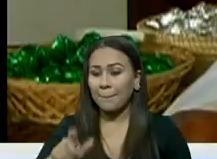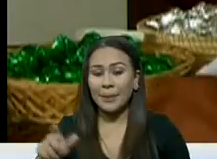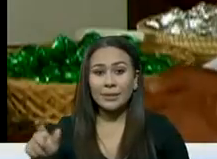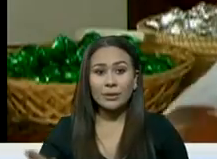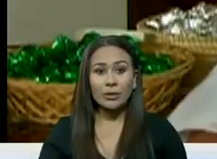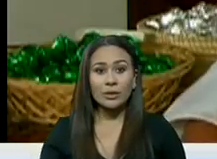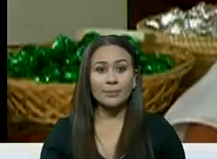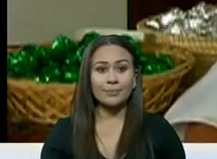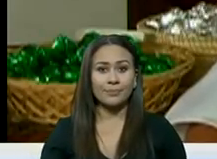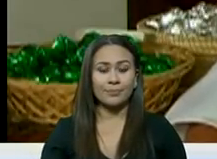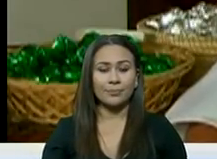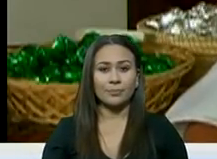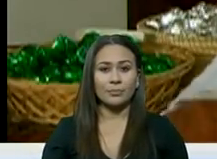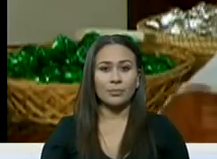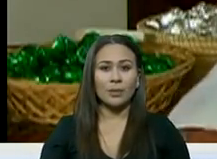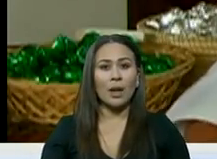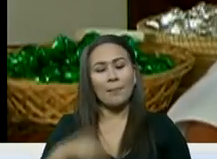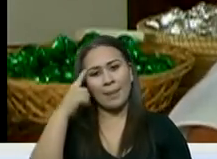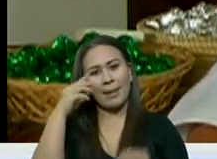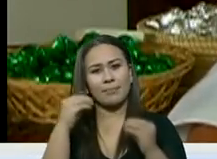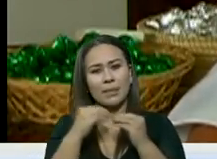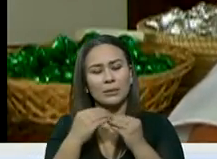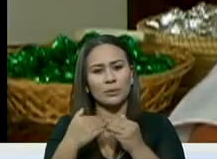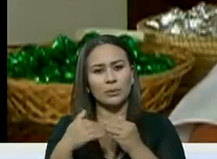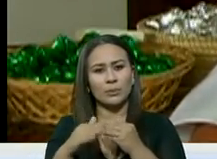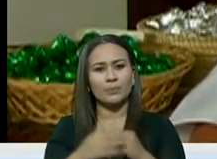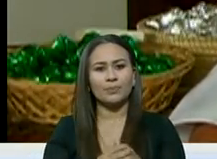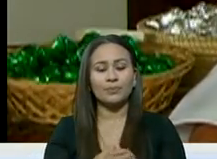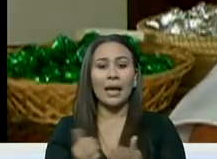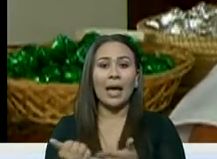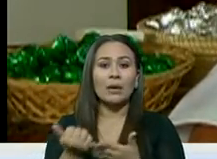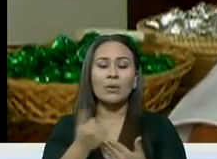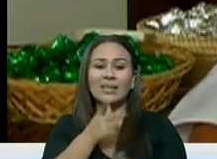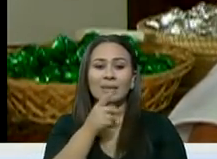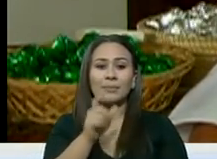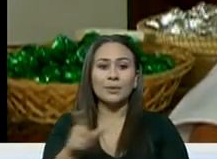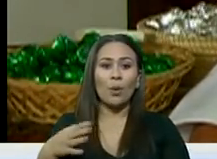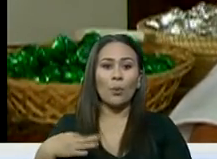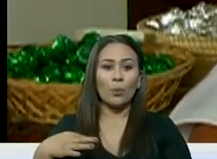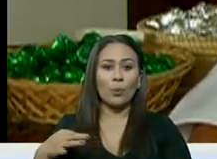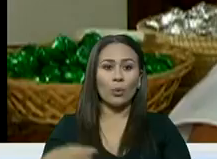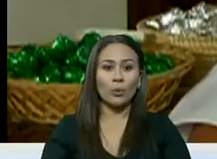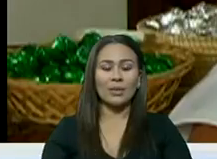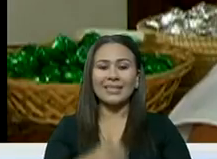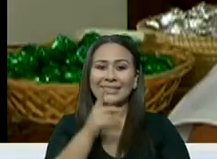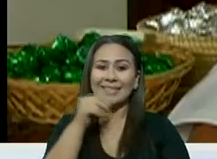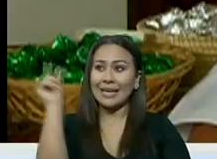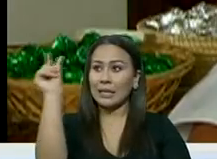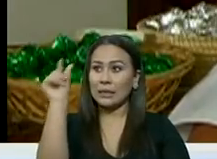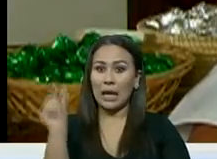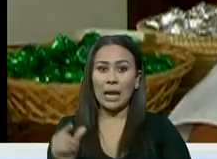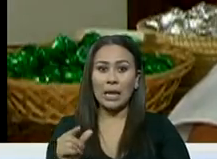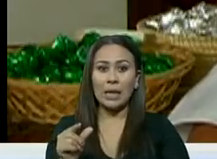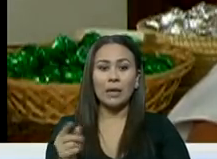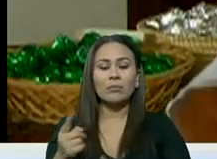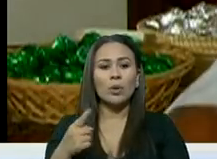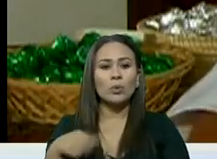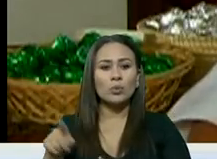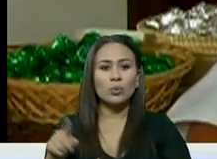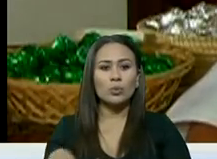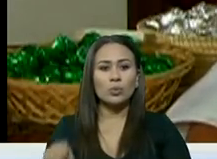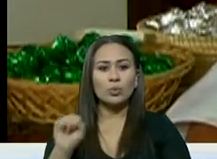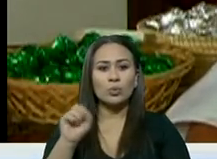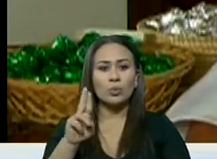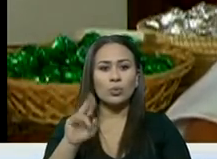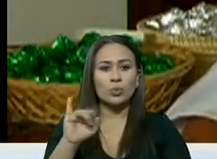a profundizar. También con la ayuda de voluntarios, sobre todo italianos y suizos, que colaboraron